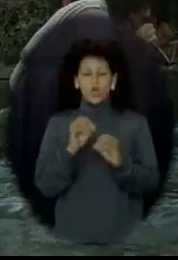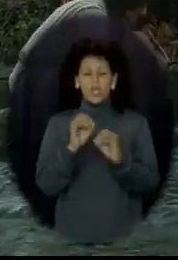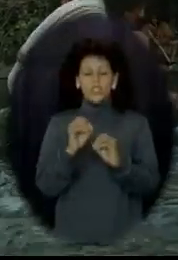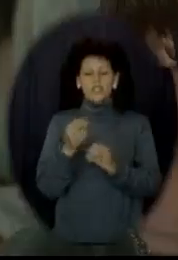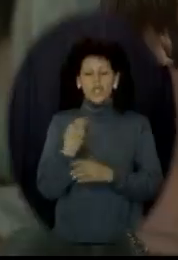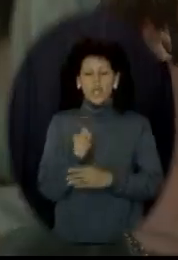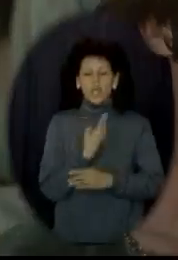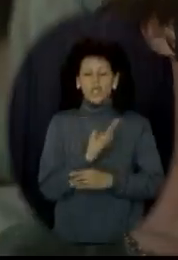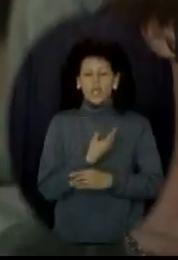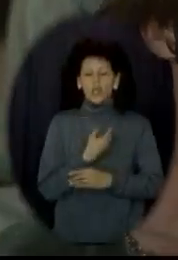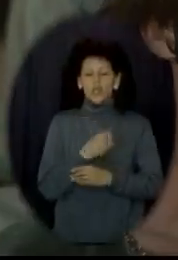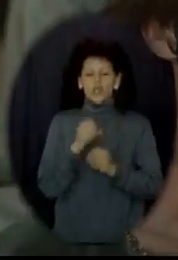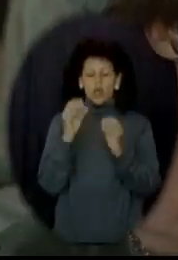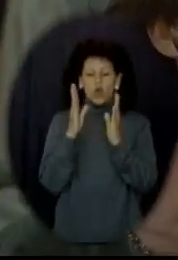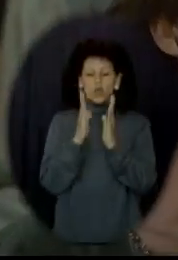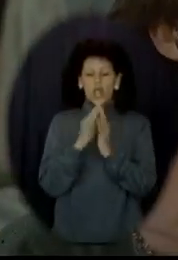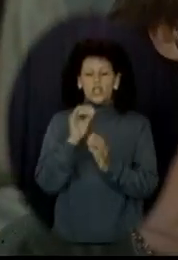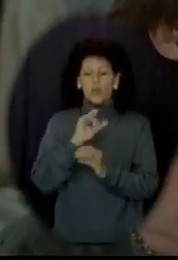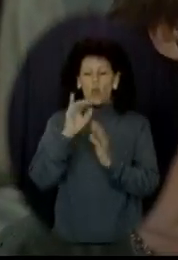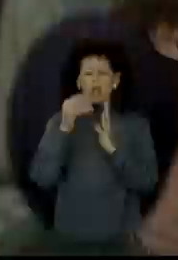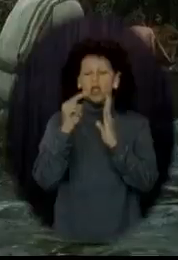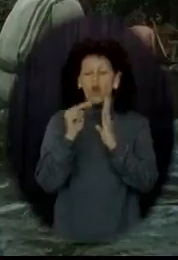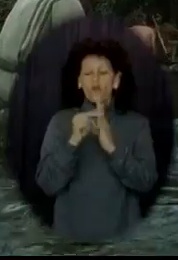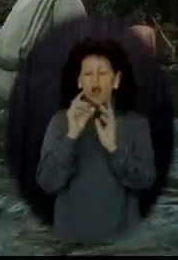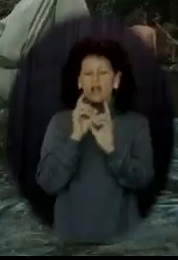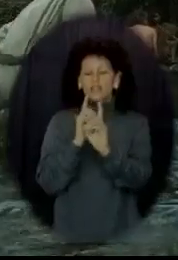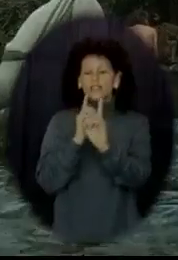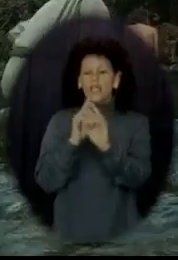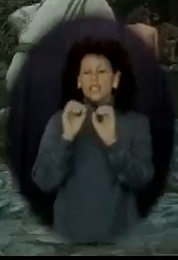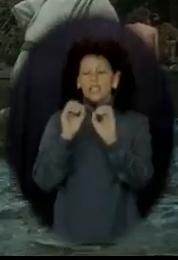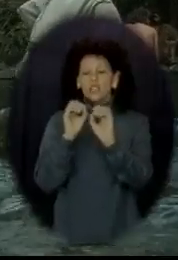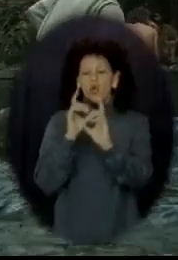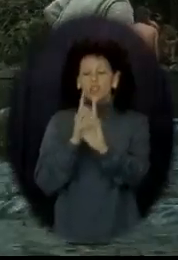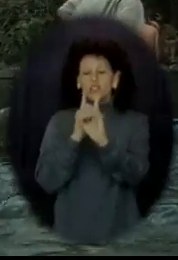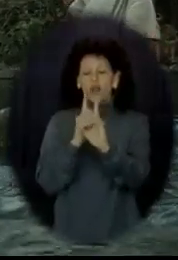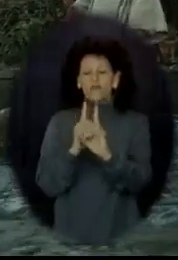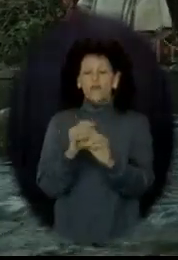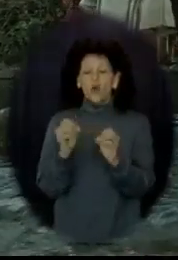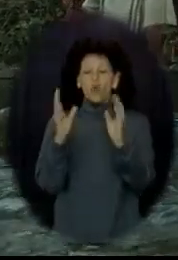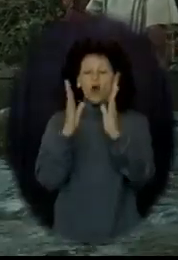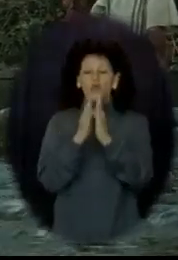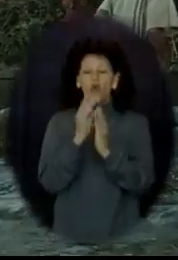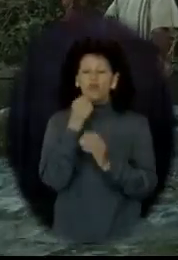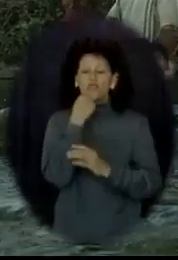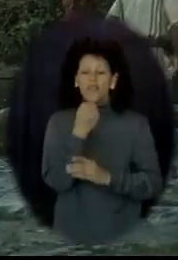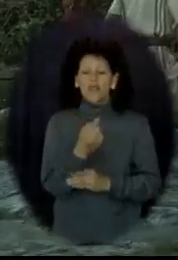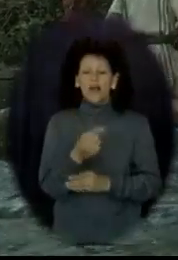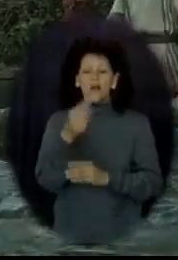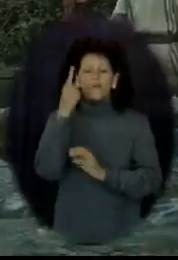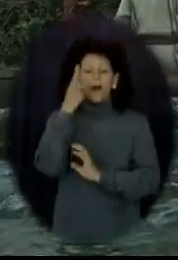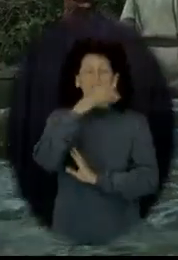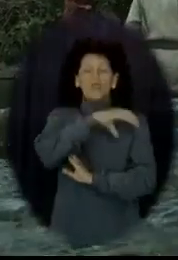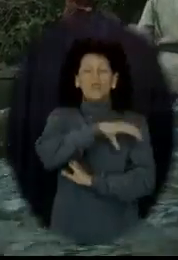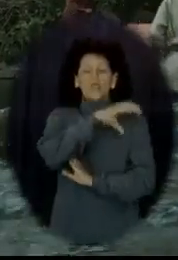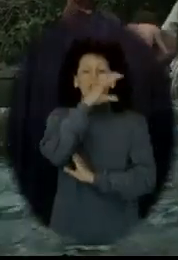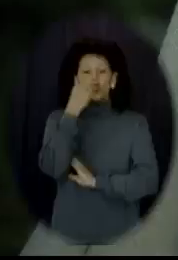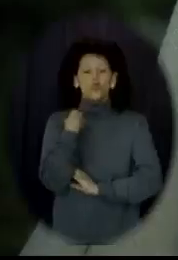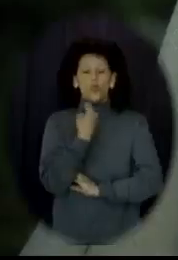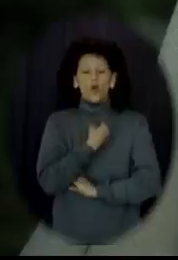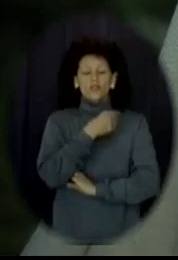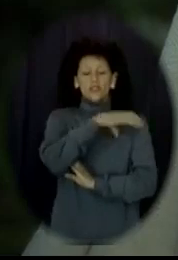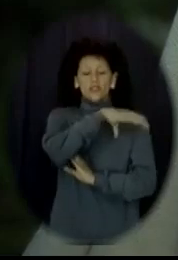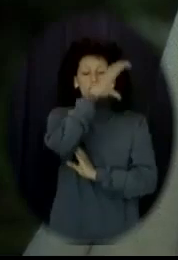Señor, enséñanos a orar como Juan enseñó a sus discípulos. Cuando oren, digan: Padre nuestro que estás en el